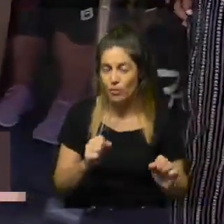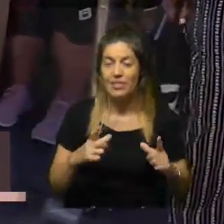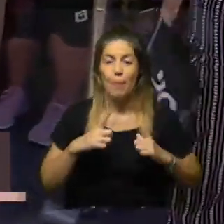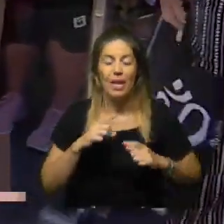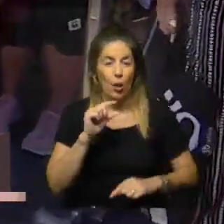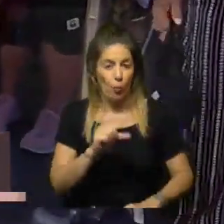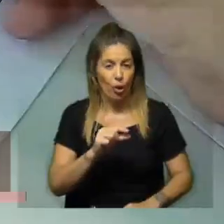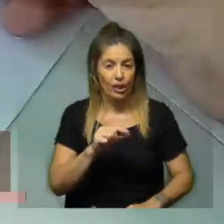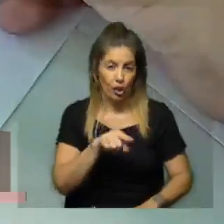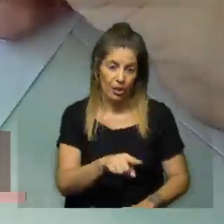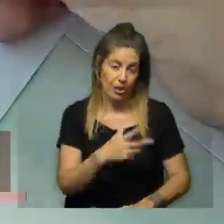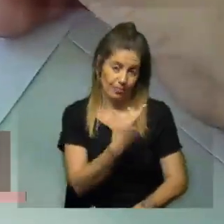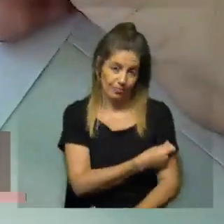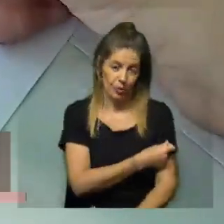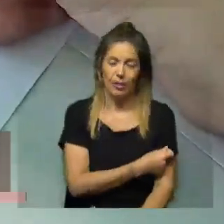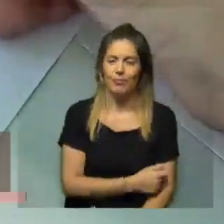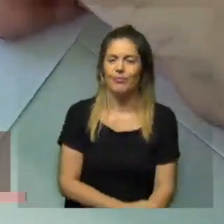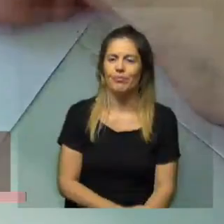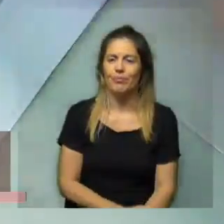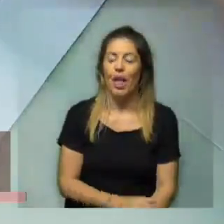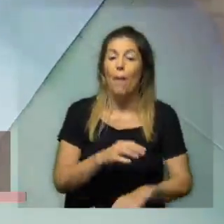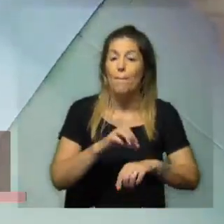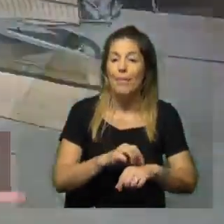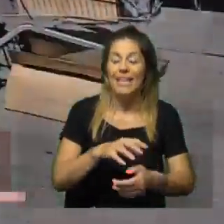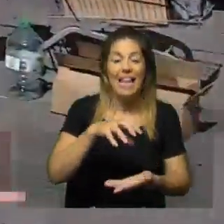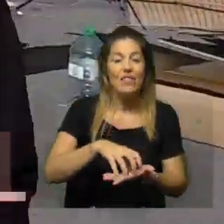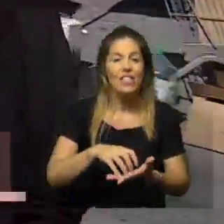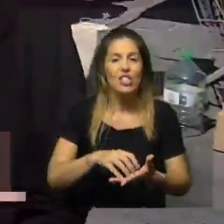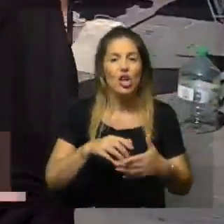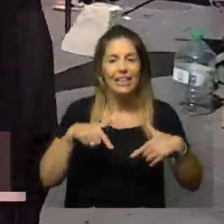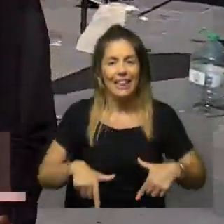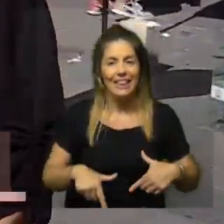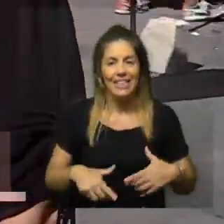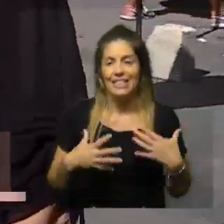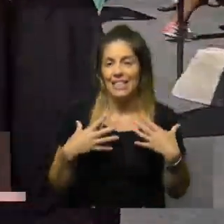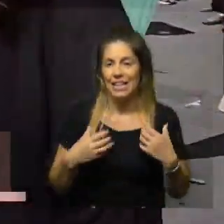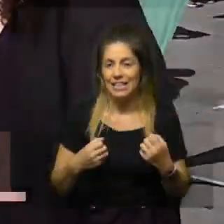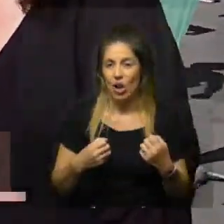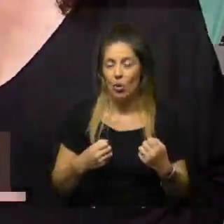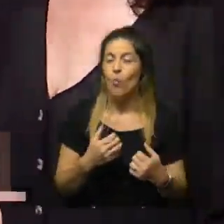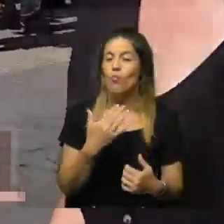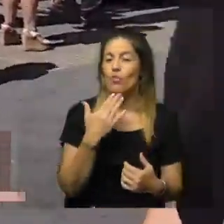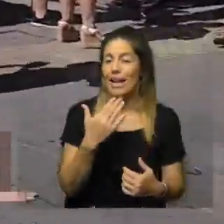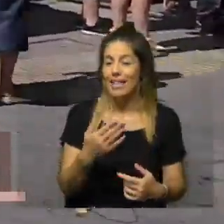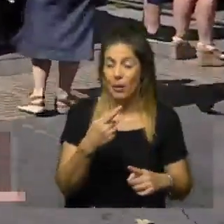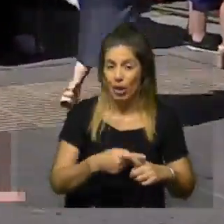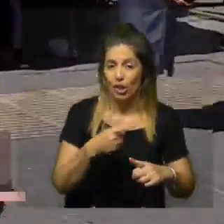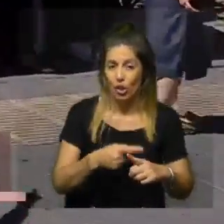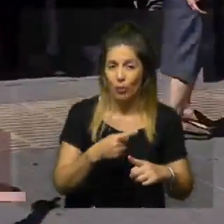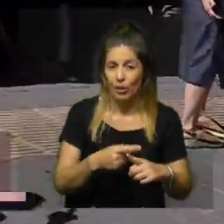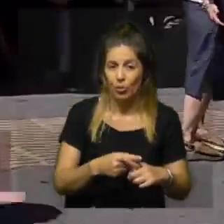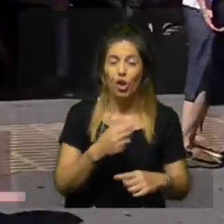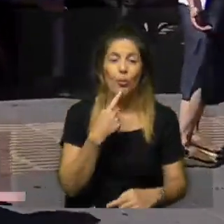ratito su turno. Arianel Bruno, médica de la División Salud de la Intendencia de Montevideo, gracias por estos minutos en Ciudad Viva. Como decíamos,